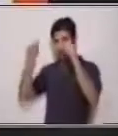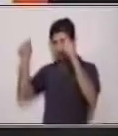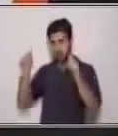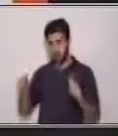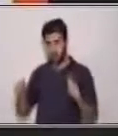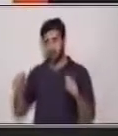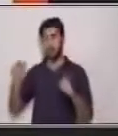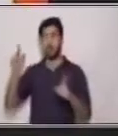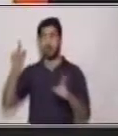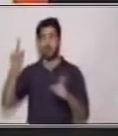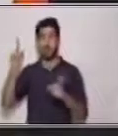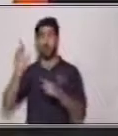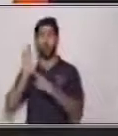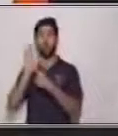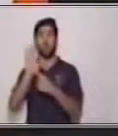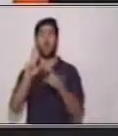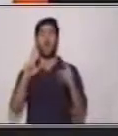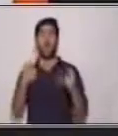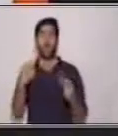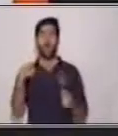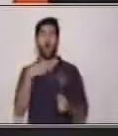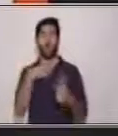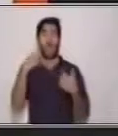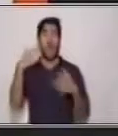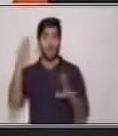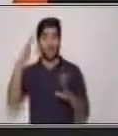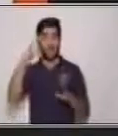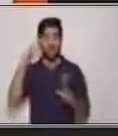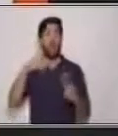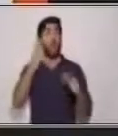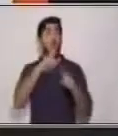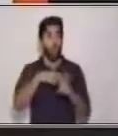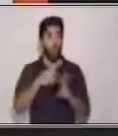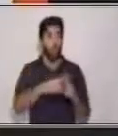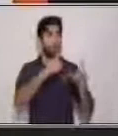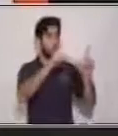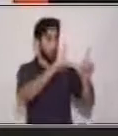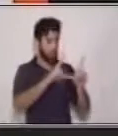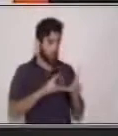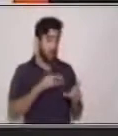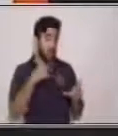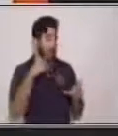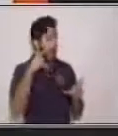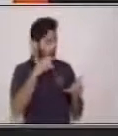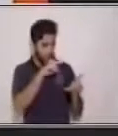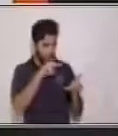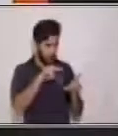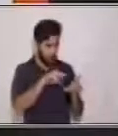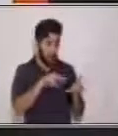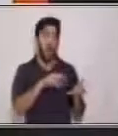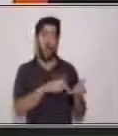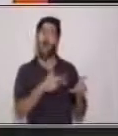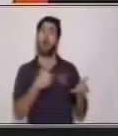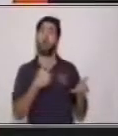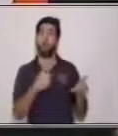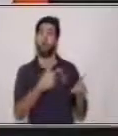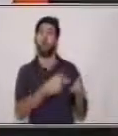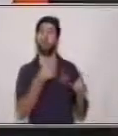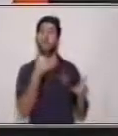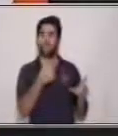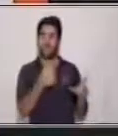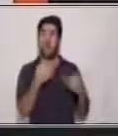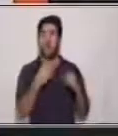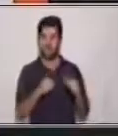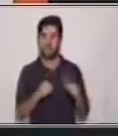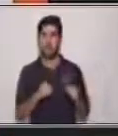importantes conocerlos para cuando nosotros acudimos por alguna emergencia o algo al servicio de salud. Esto es